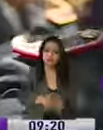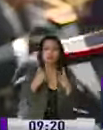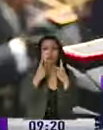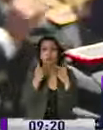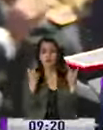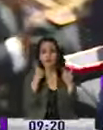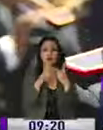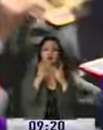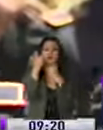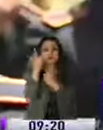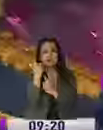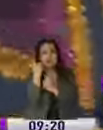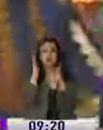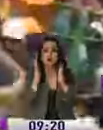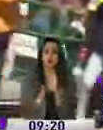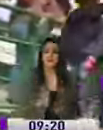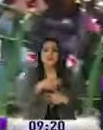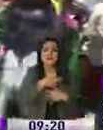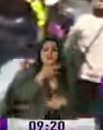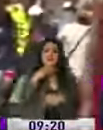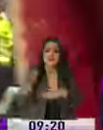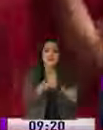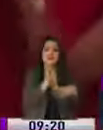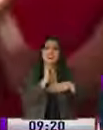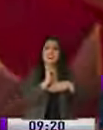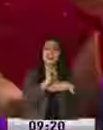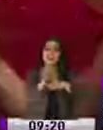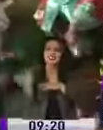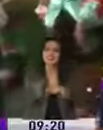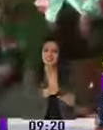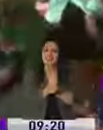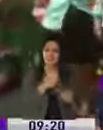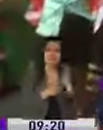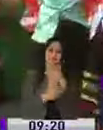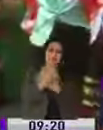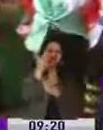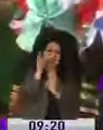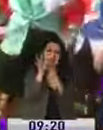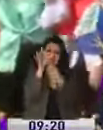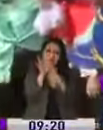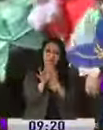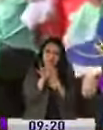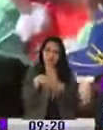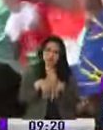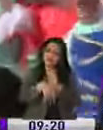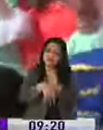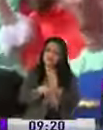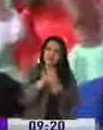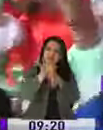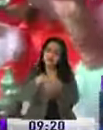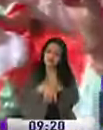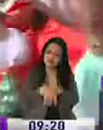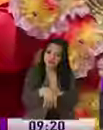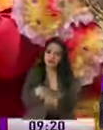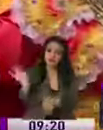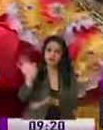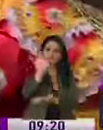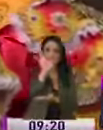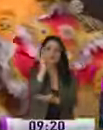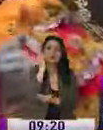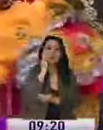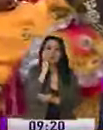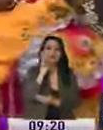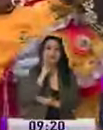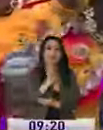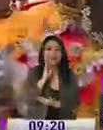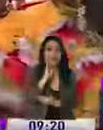populares, militares, civiles, eclesiásticos y míticos que dieron lustre al cortejo y a la anfitriona que le